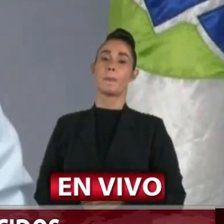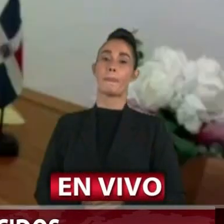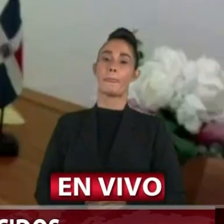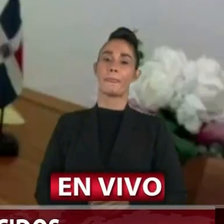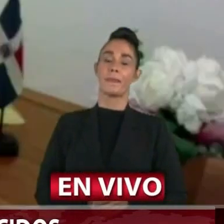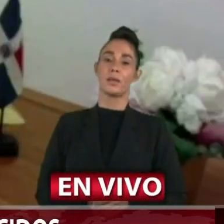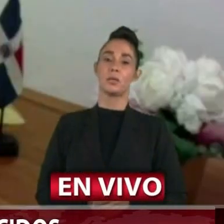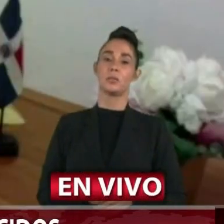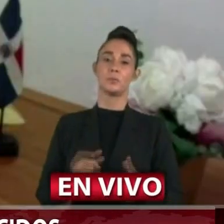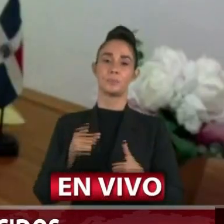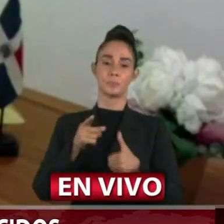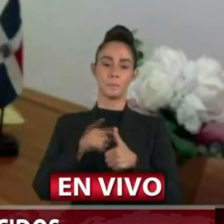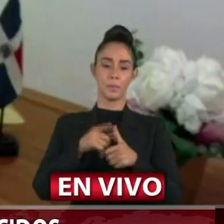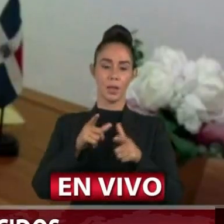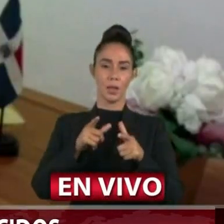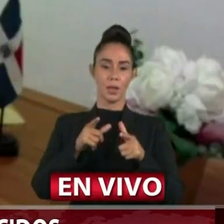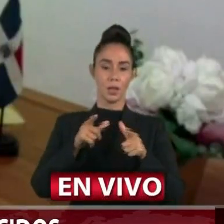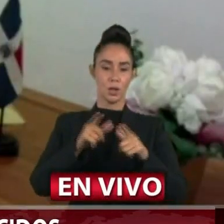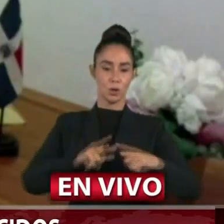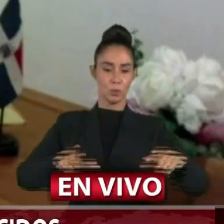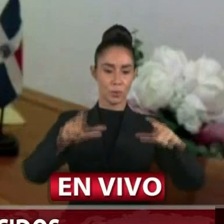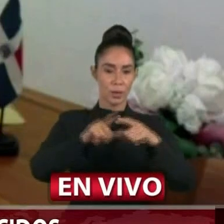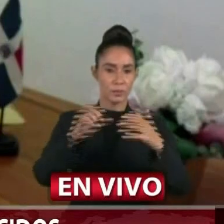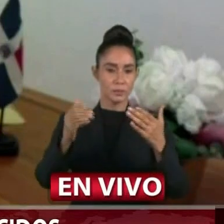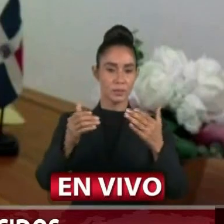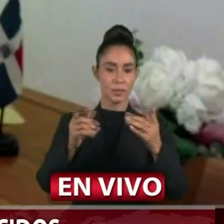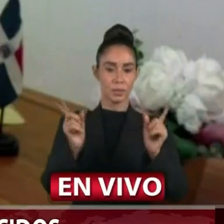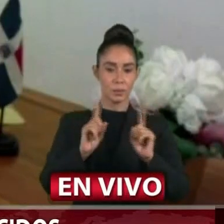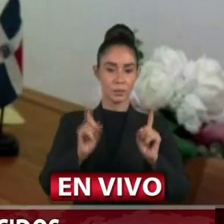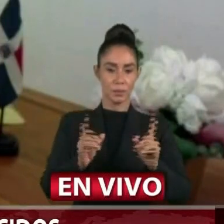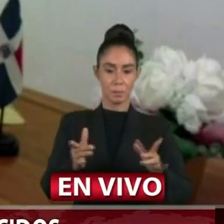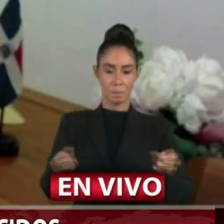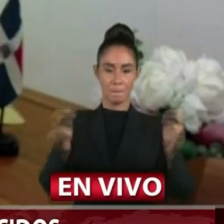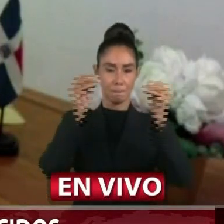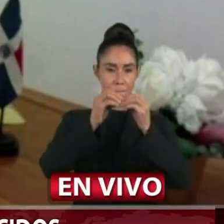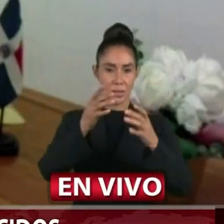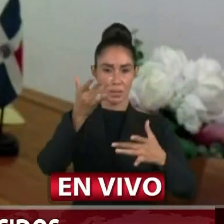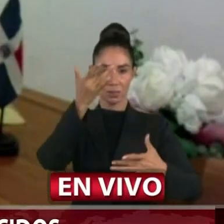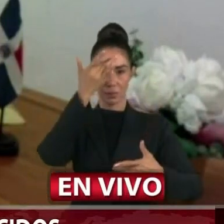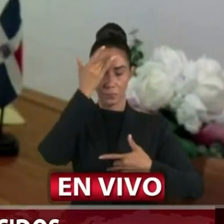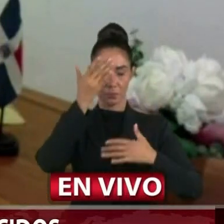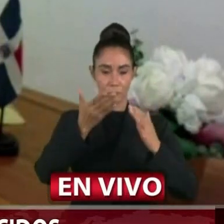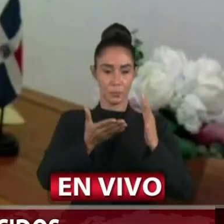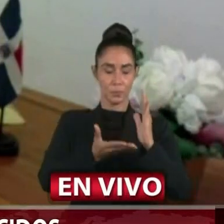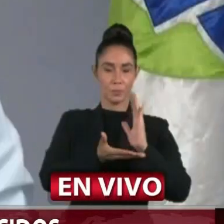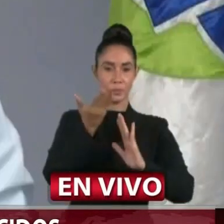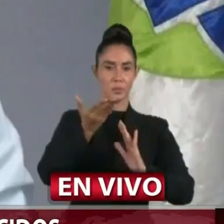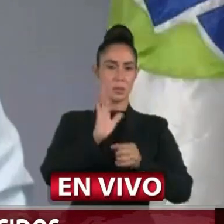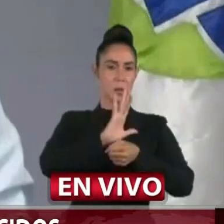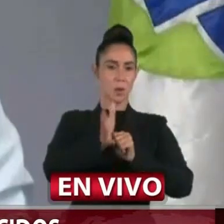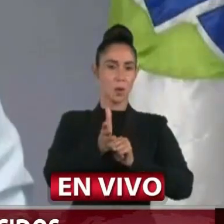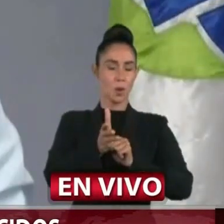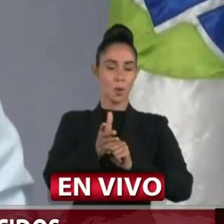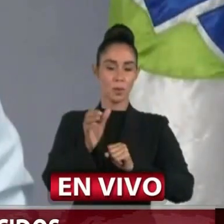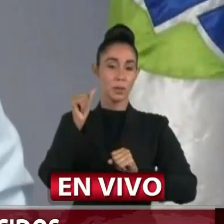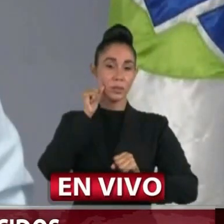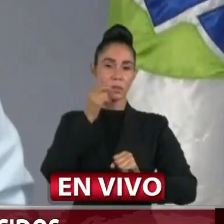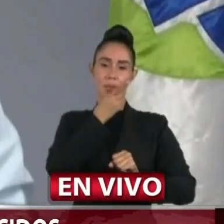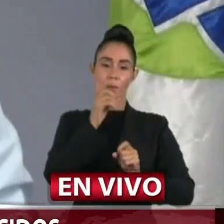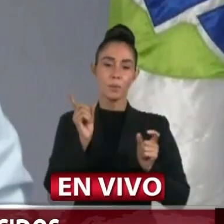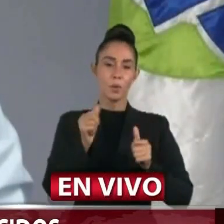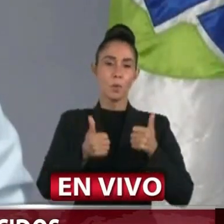Por favor, respecto a los sectores nuevos del Gran Santo Domingo que están contagiados de COVID-19.